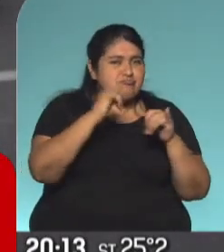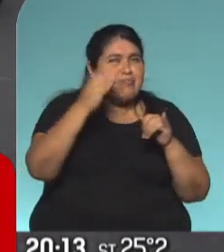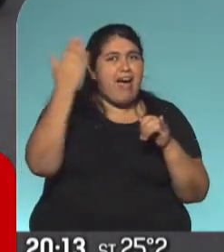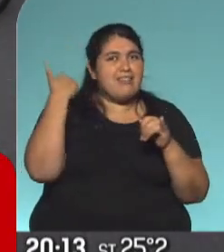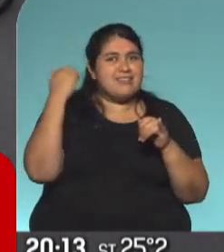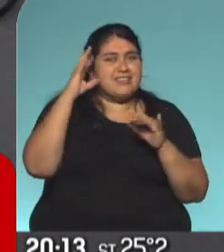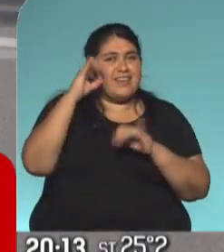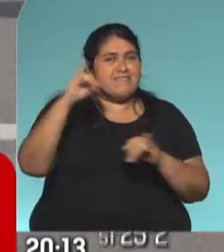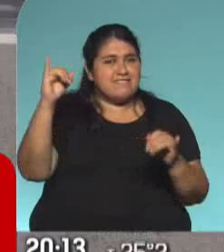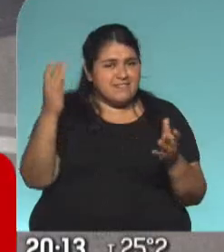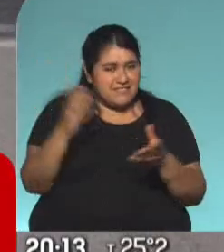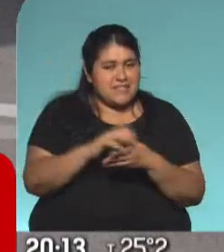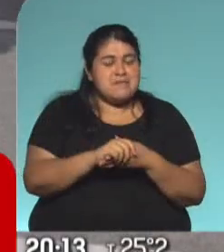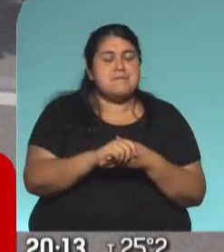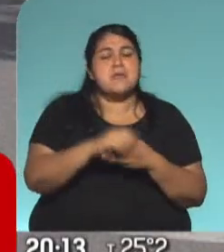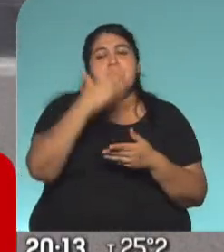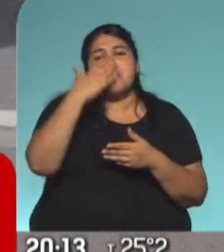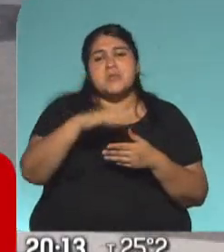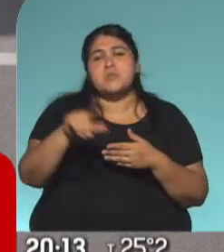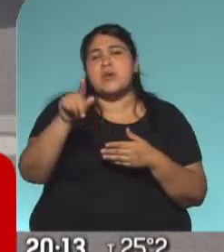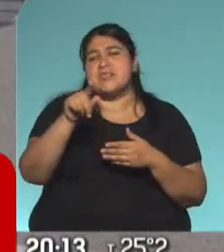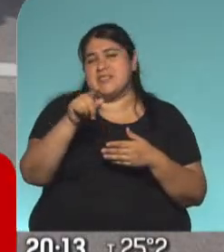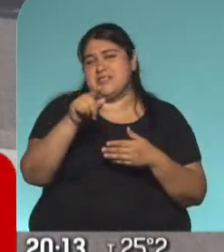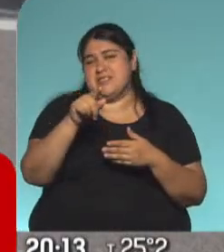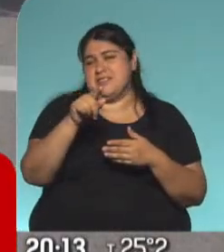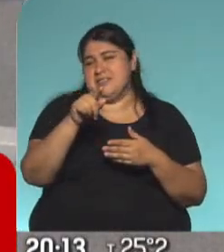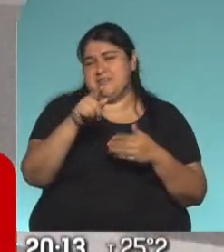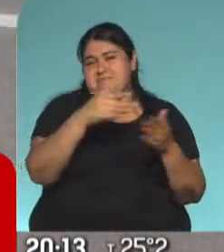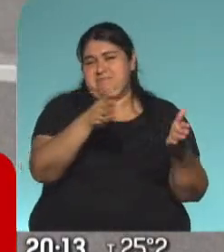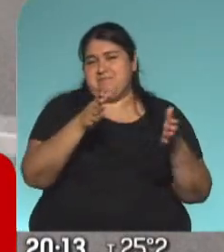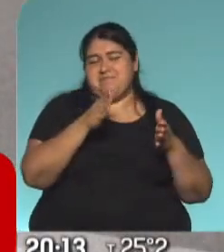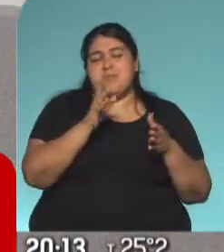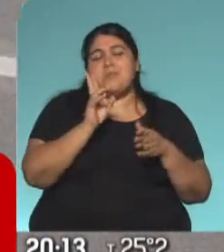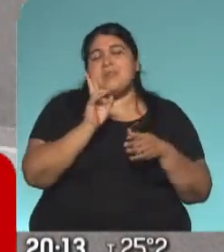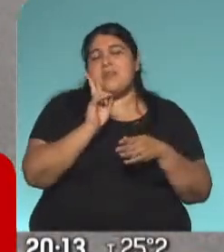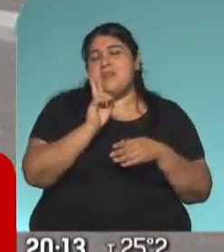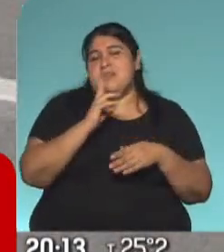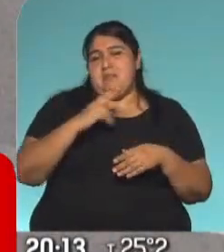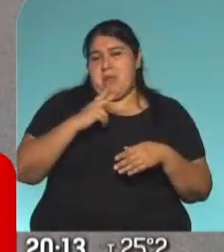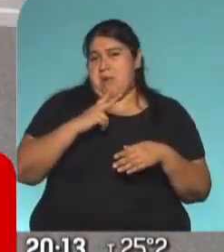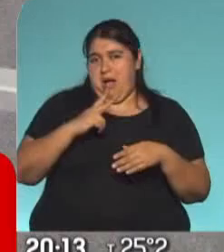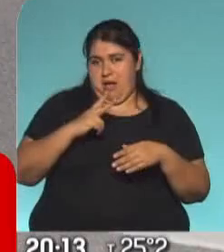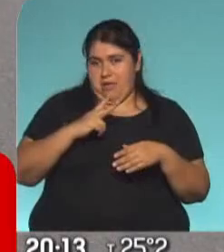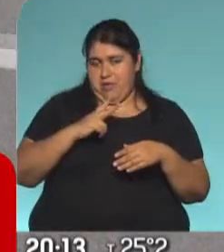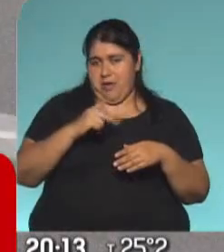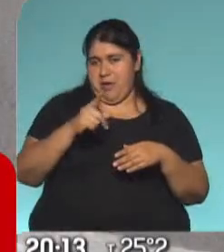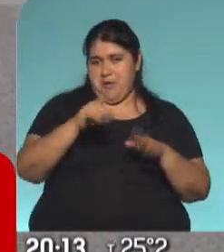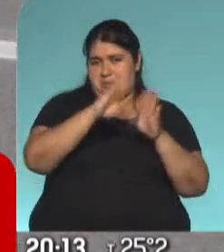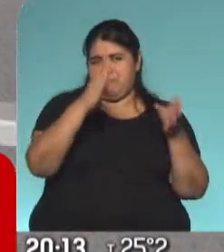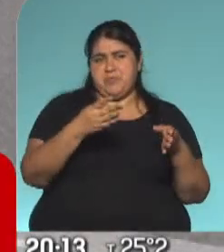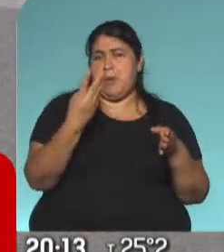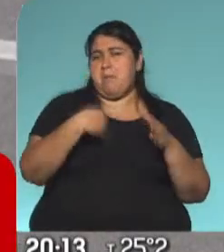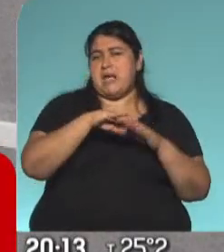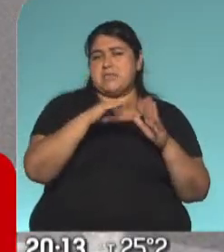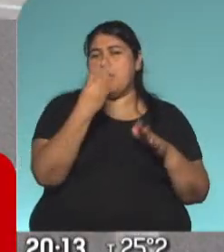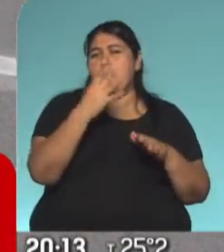Luego, la ceremonia íntima realizada en el cementerio que decías, Diana, 40 personas allí